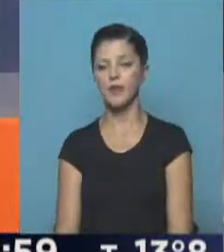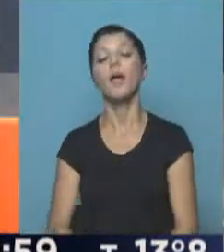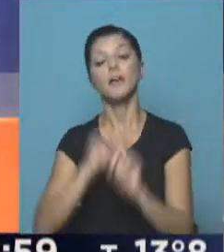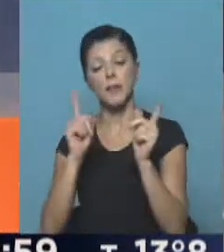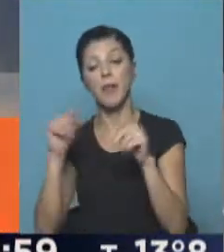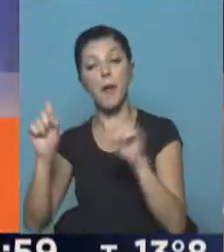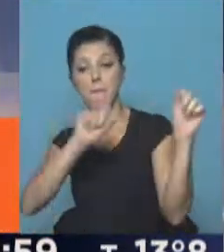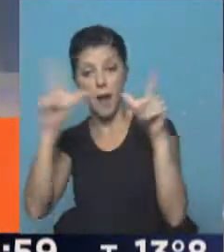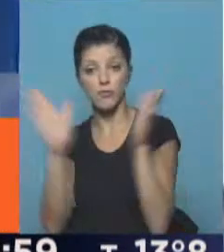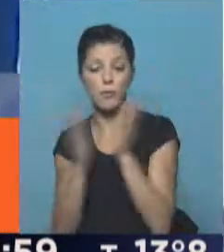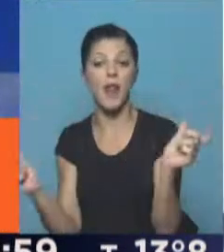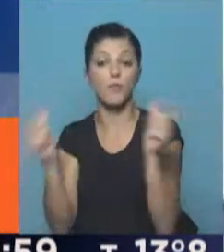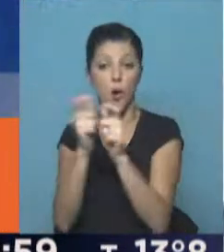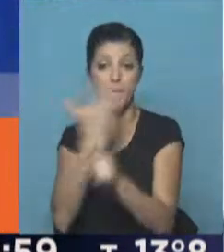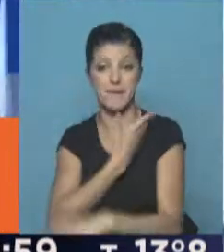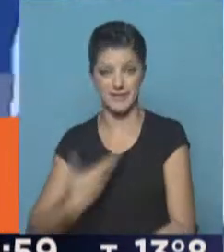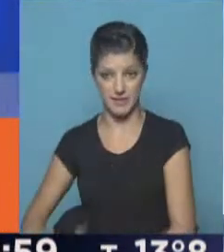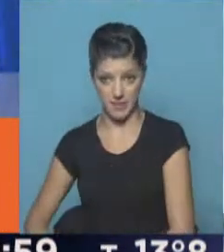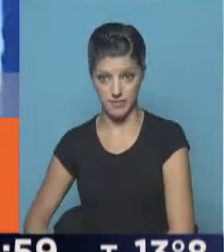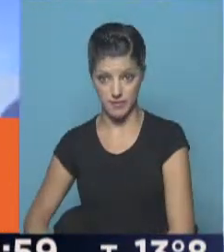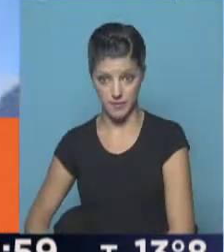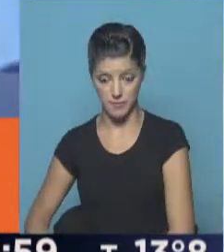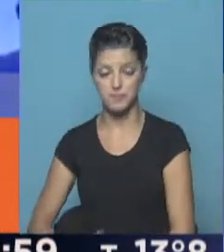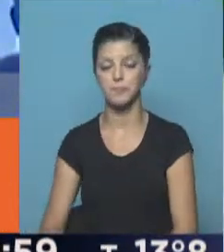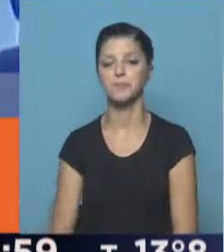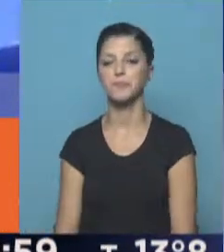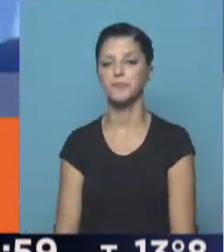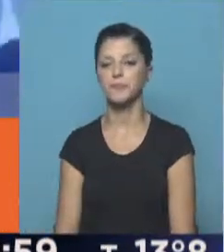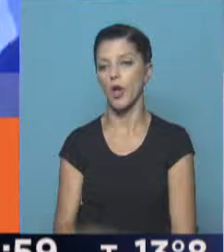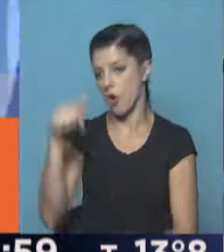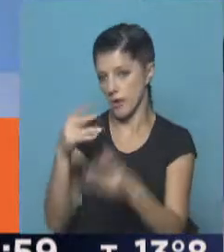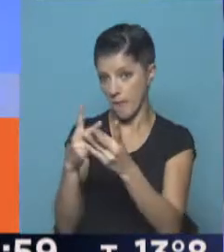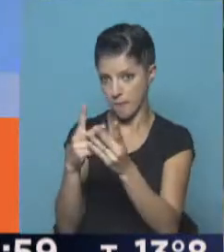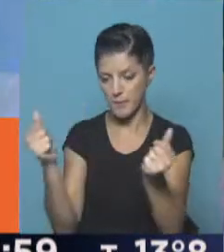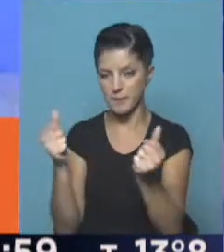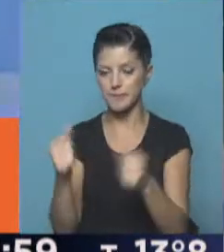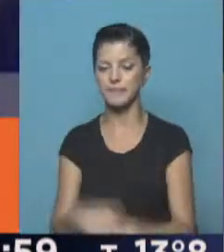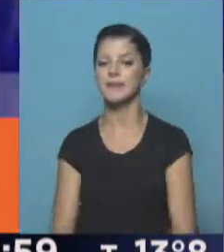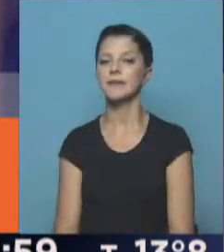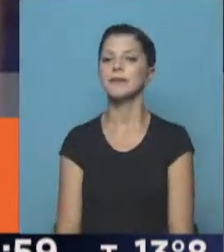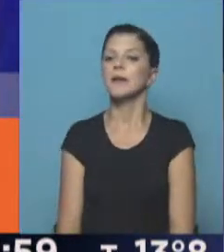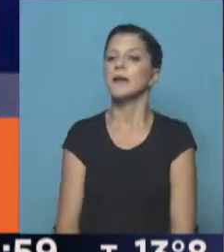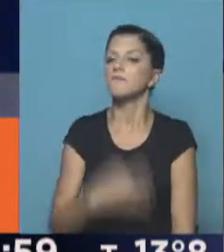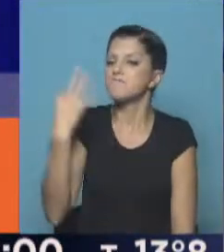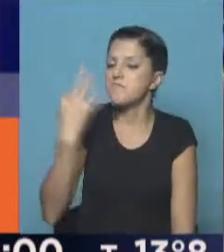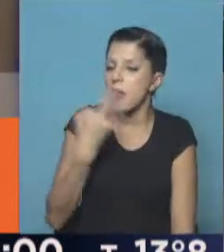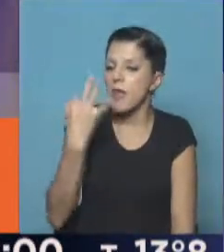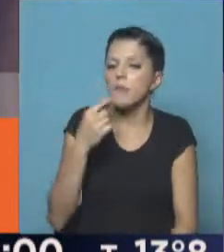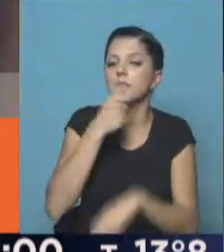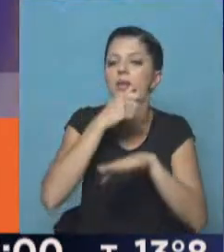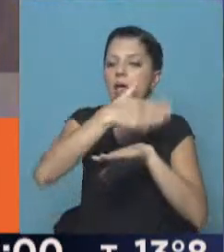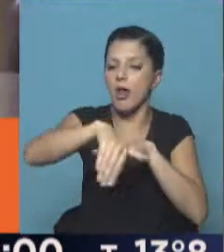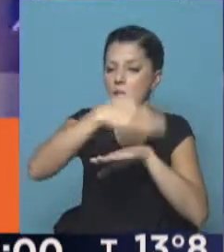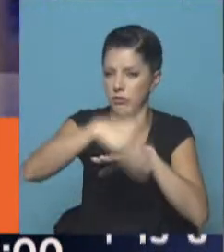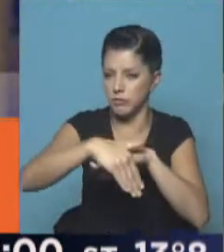líderes globales que se reunieron precisamente y que terminan hoy la reunión. La verdad que la manifestación popular en las